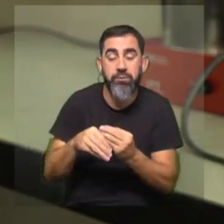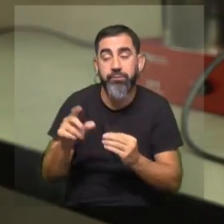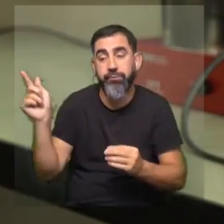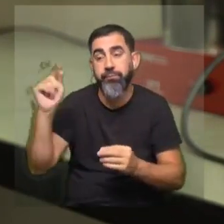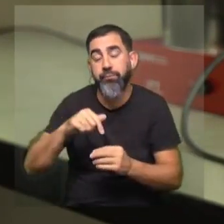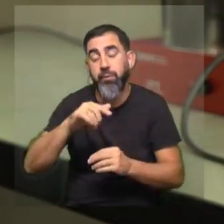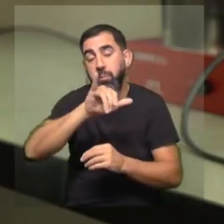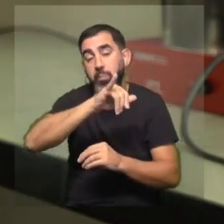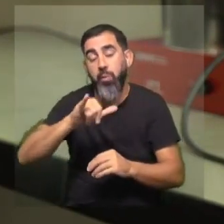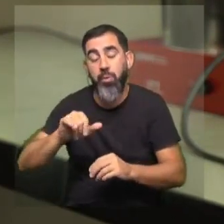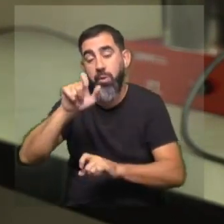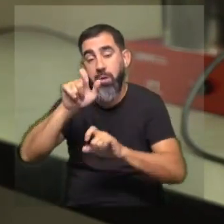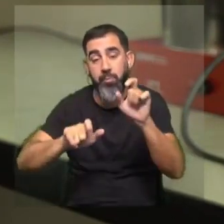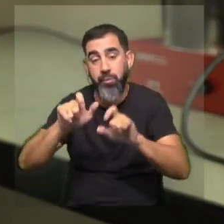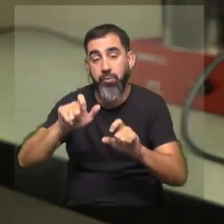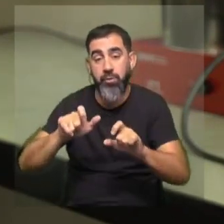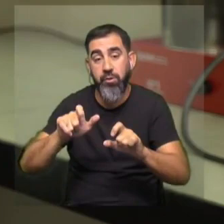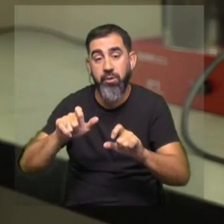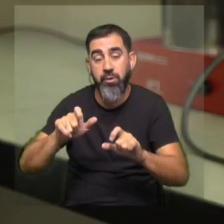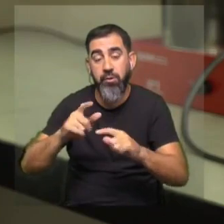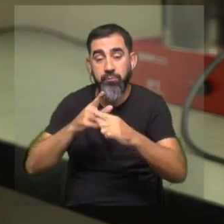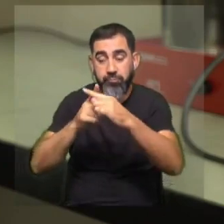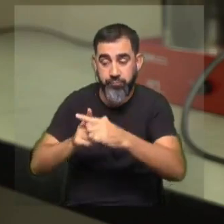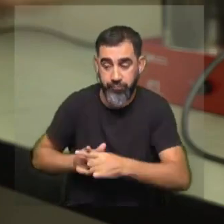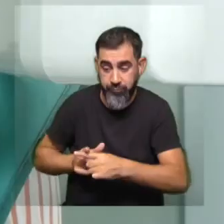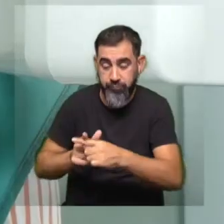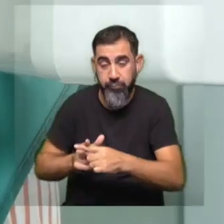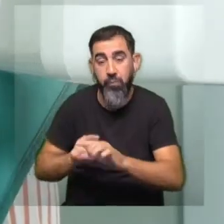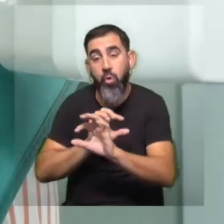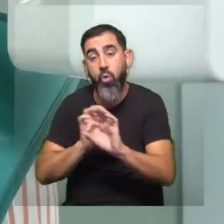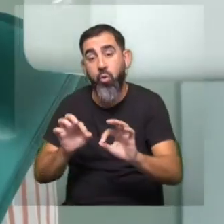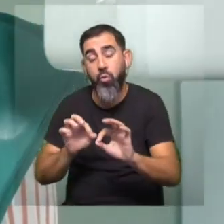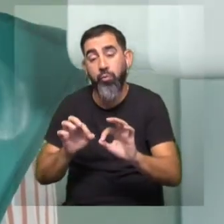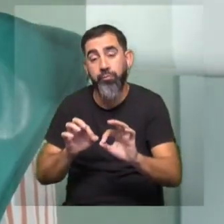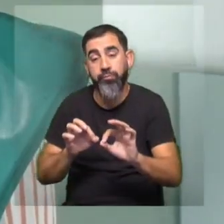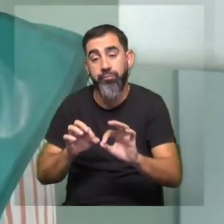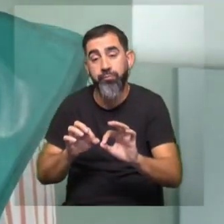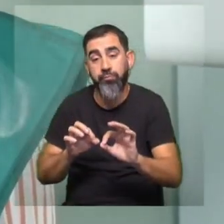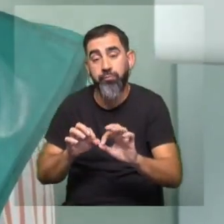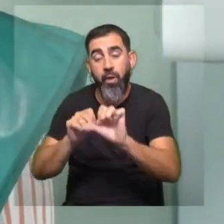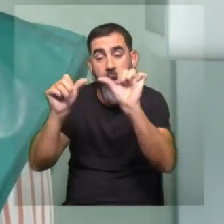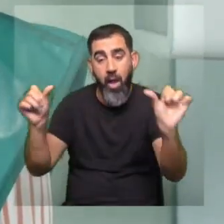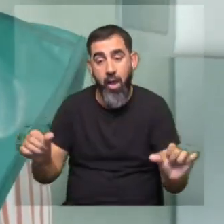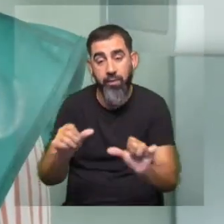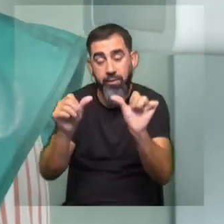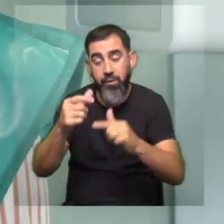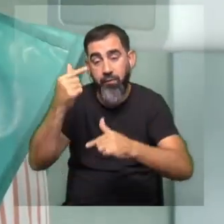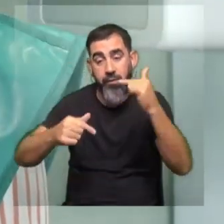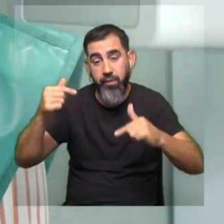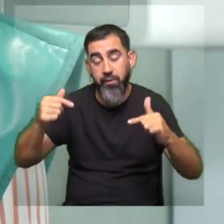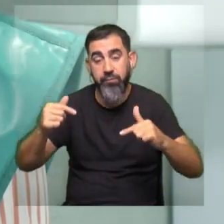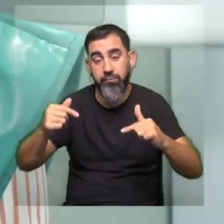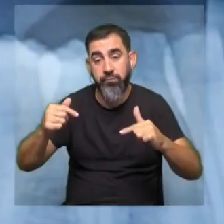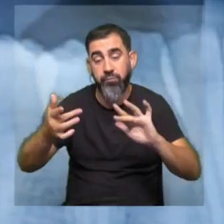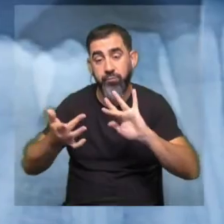que en promedio la población o se saca rayos X, o vive o realiza actividades en las que eventualmente